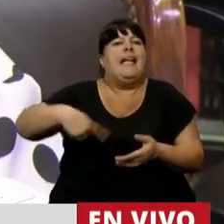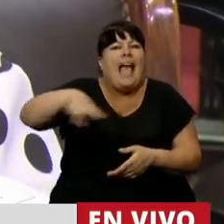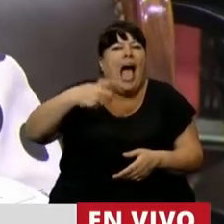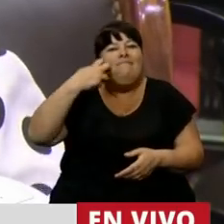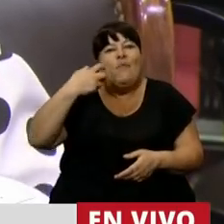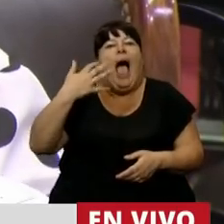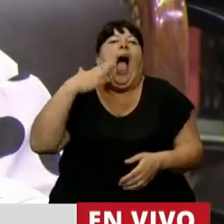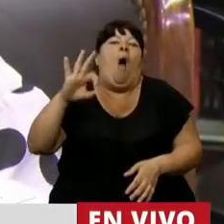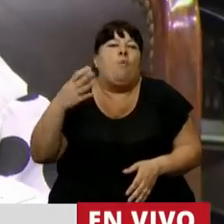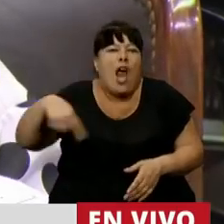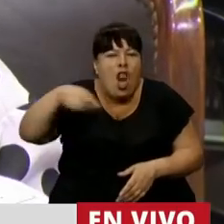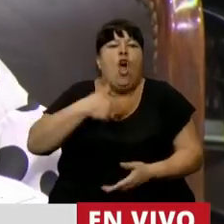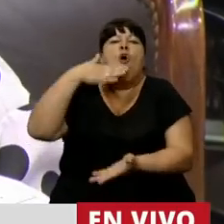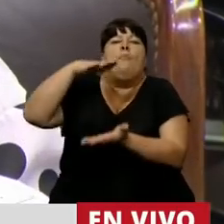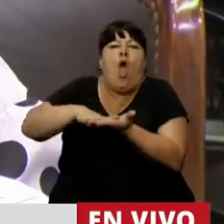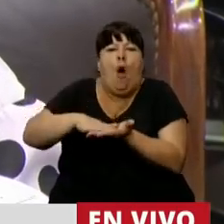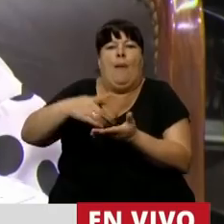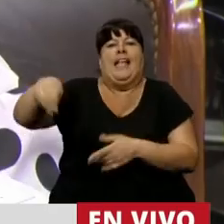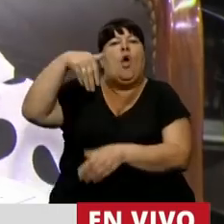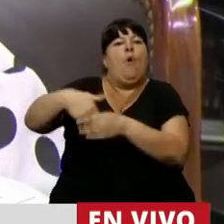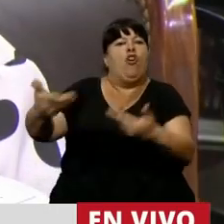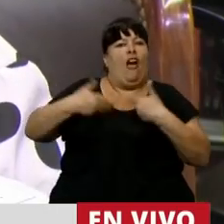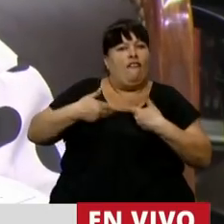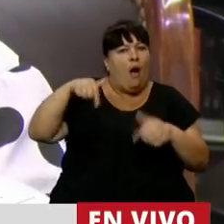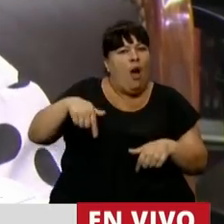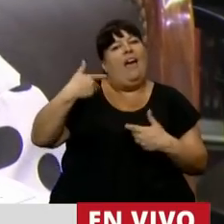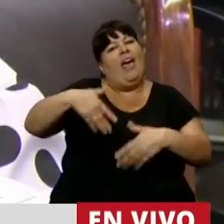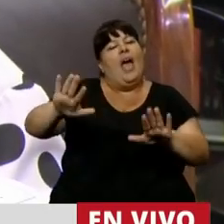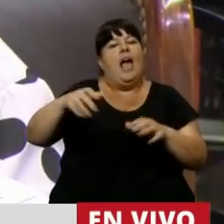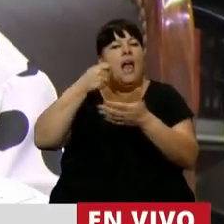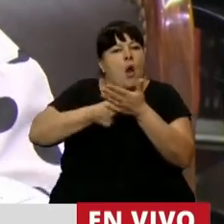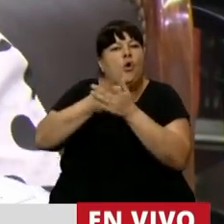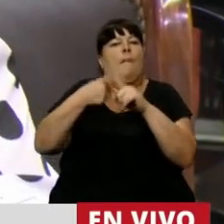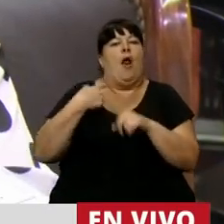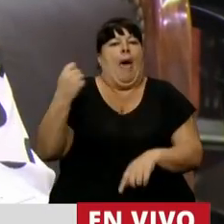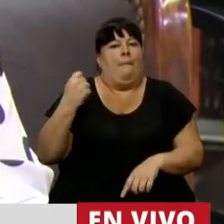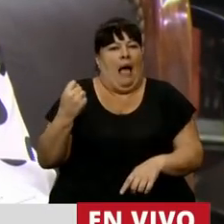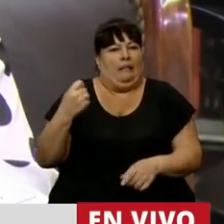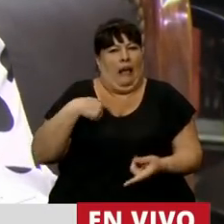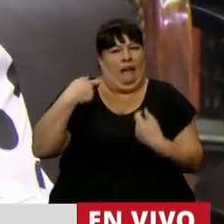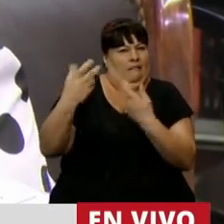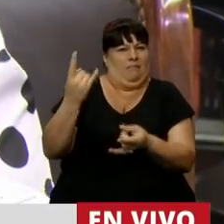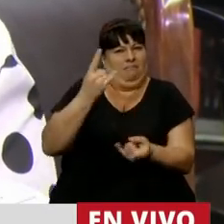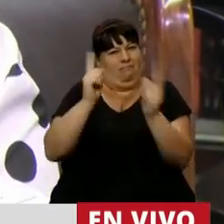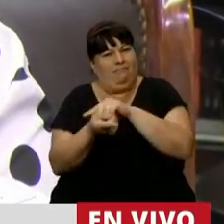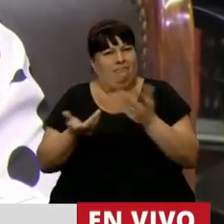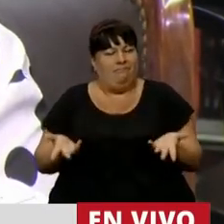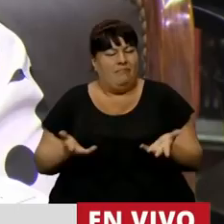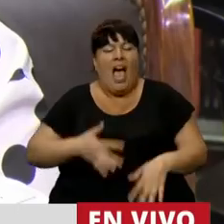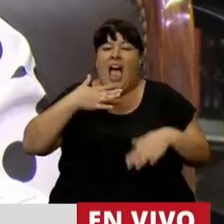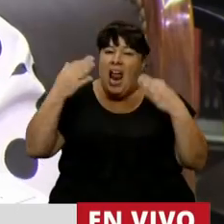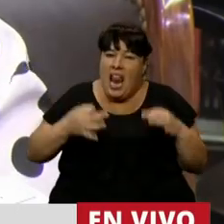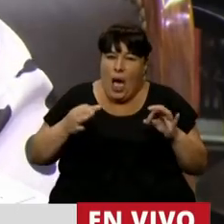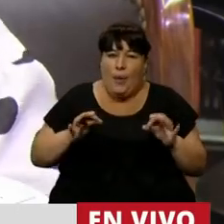nuestros abuelos, lo que le prometimos a nuestros votantes, que es dejar la vida por la patria. Y la verdad,